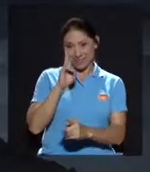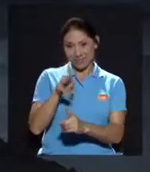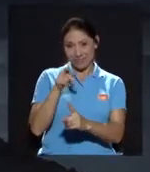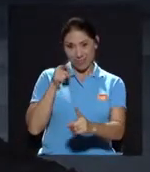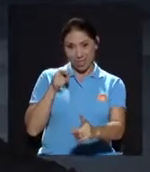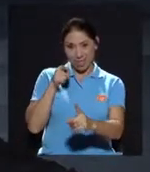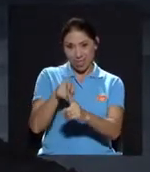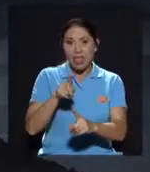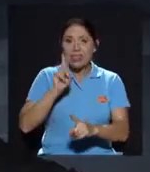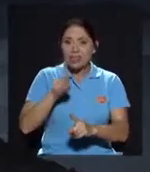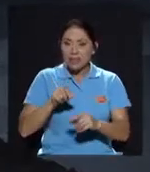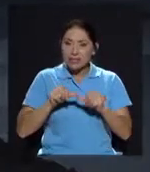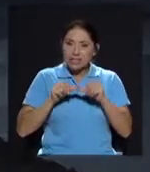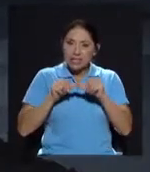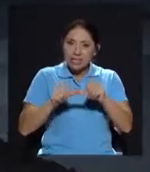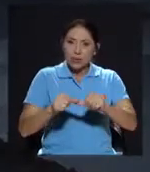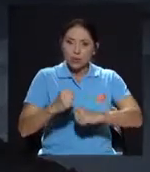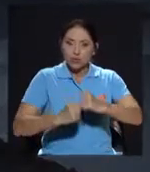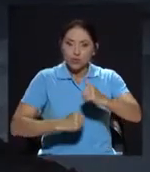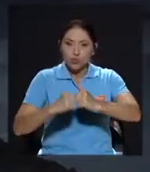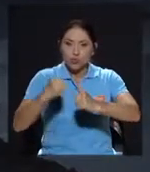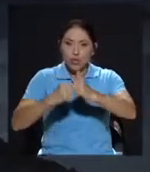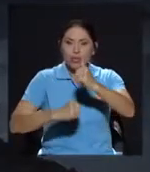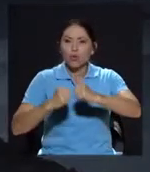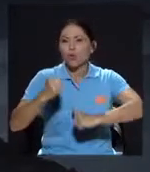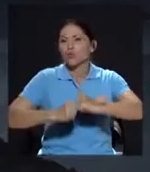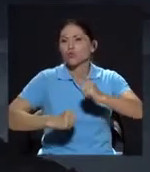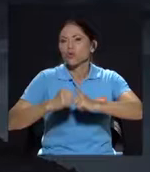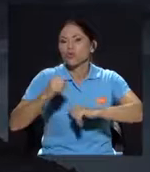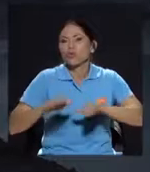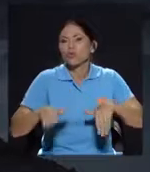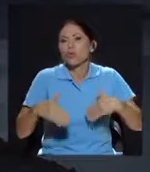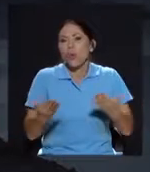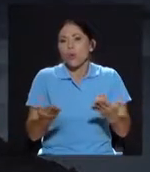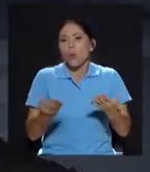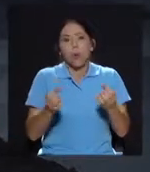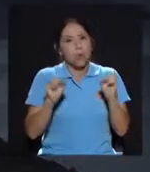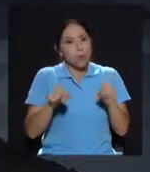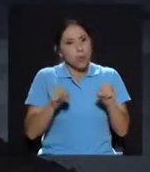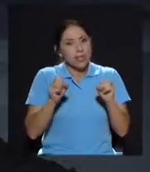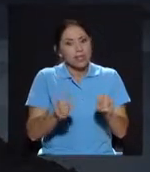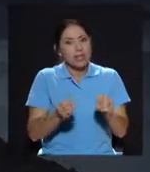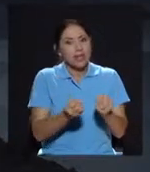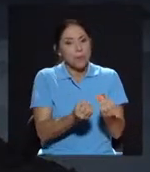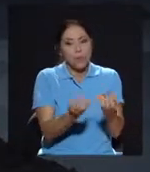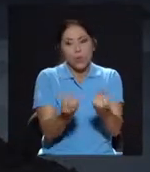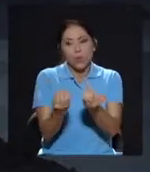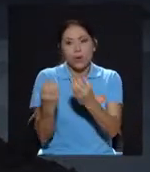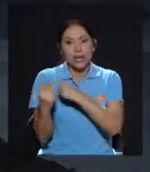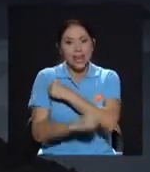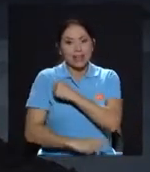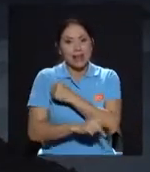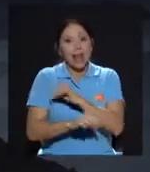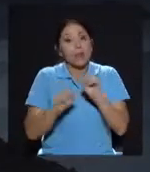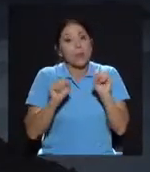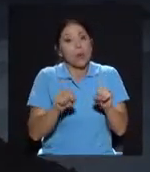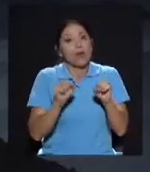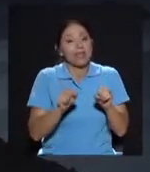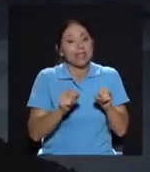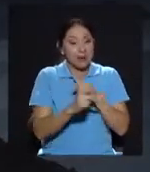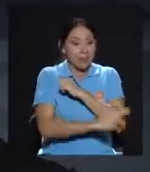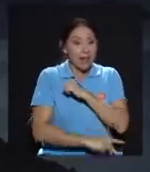y la forma de construir pueden ser plurilateral pueden ser grupos de países o regiones que